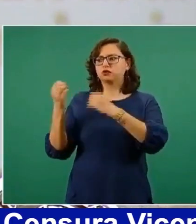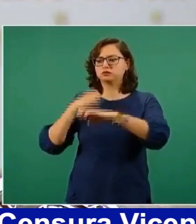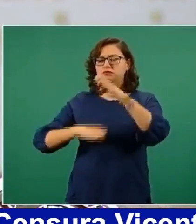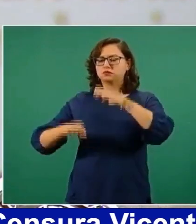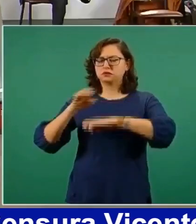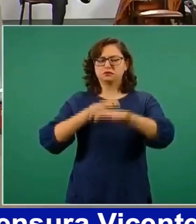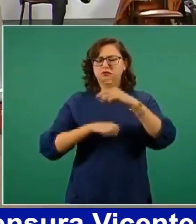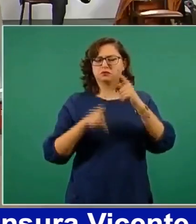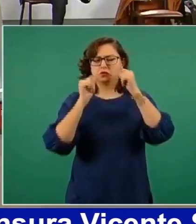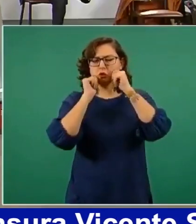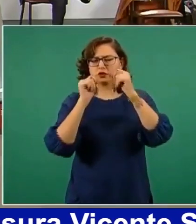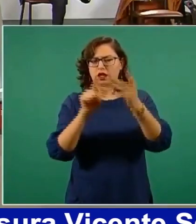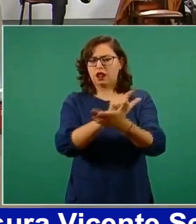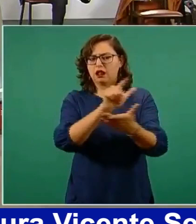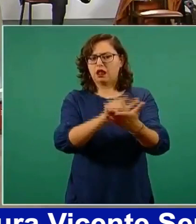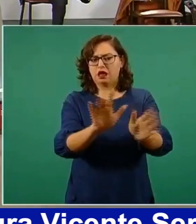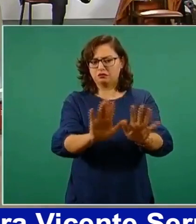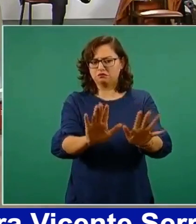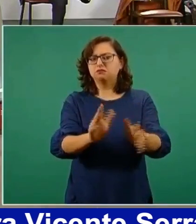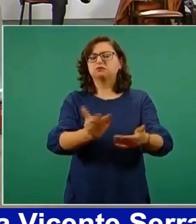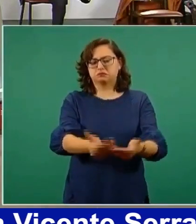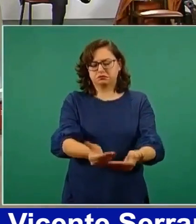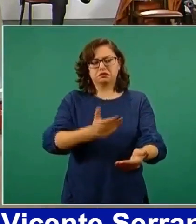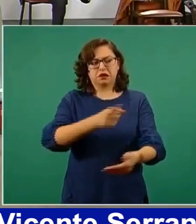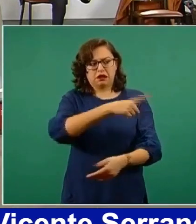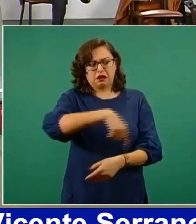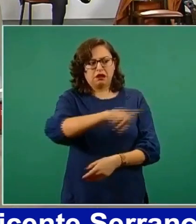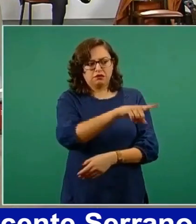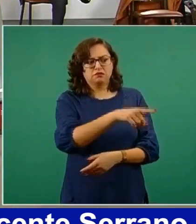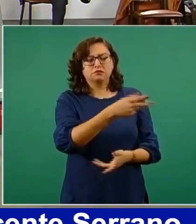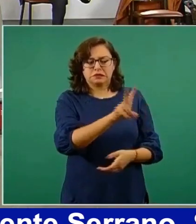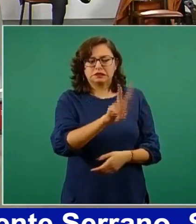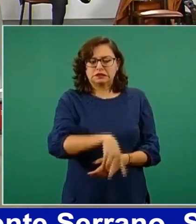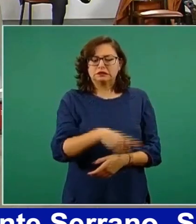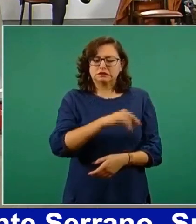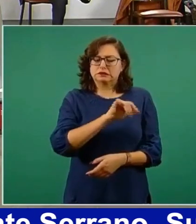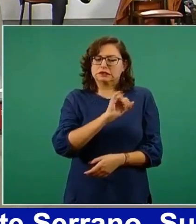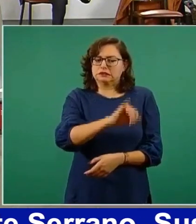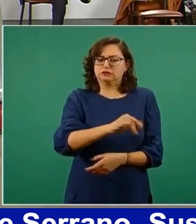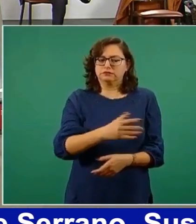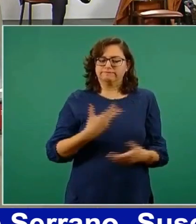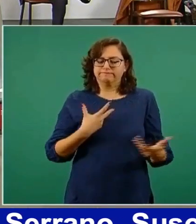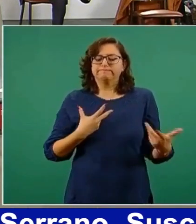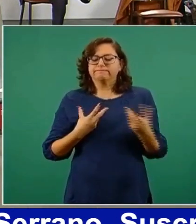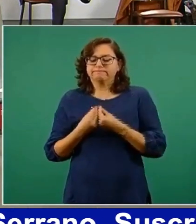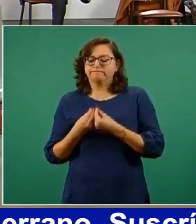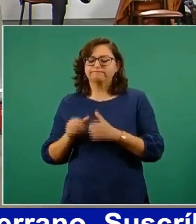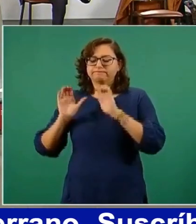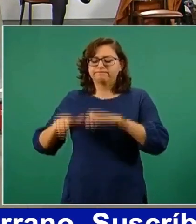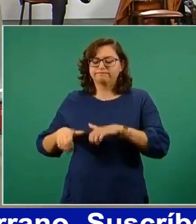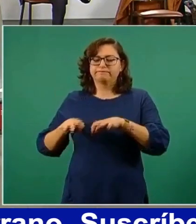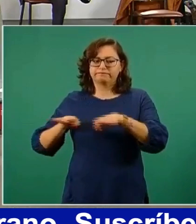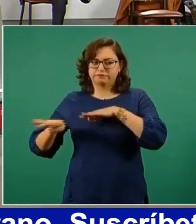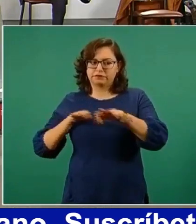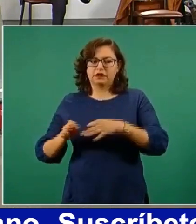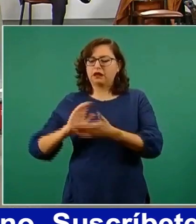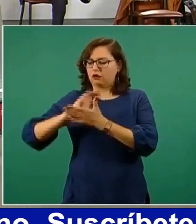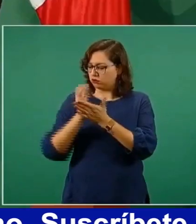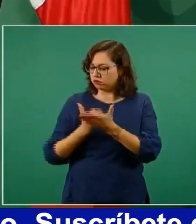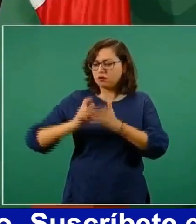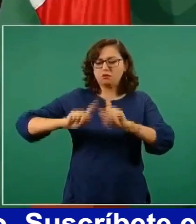realidad ya inició. Incluso antes de que se aprobara la reforma, hay muchas empresas, más